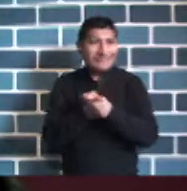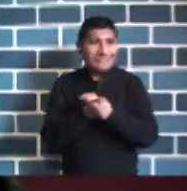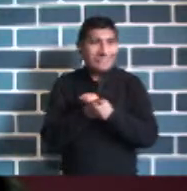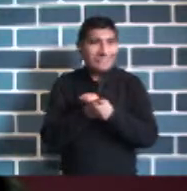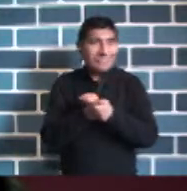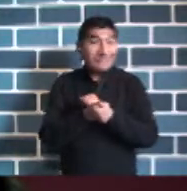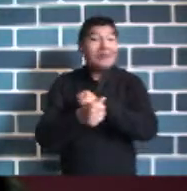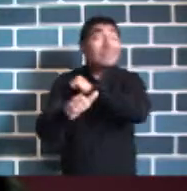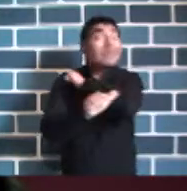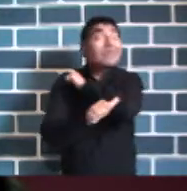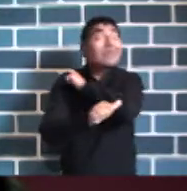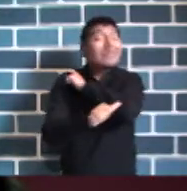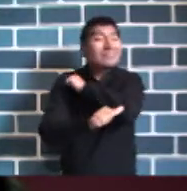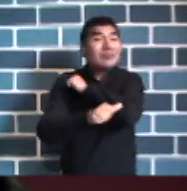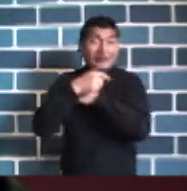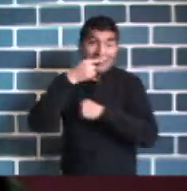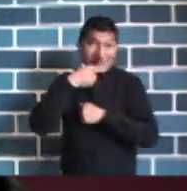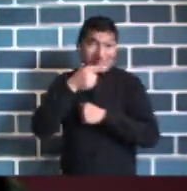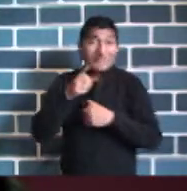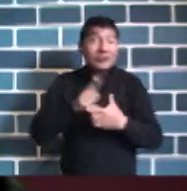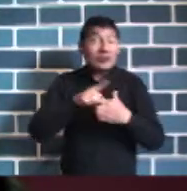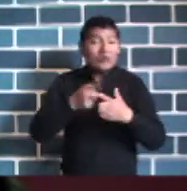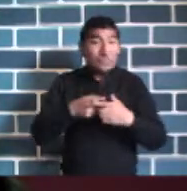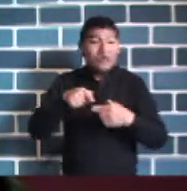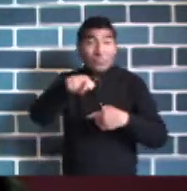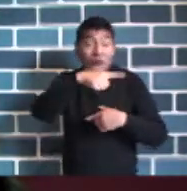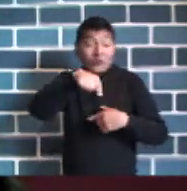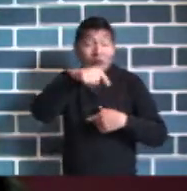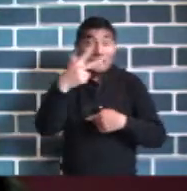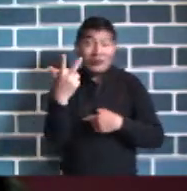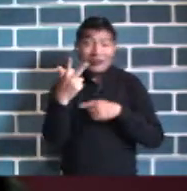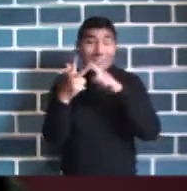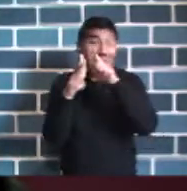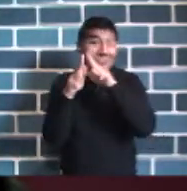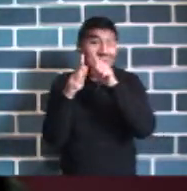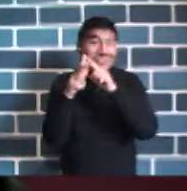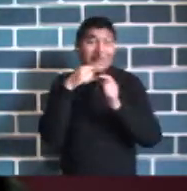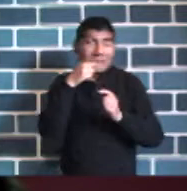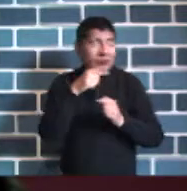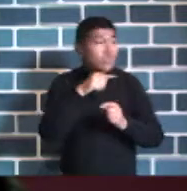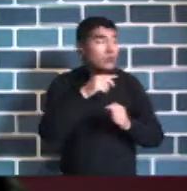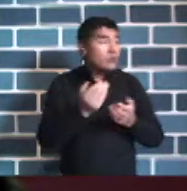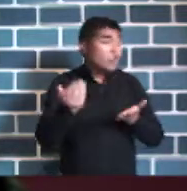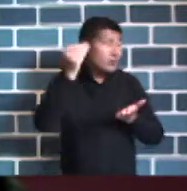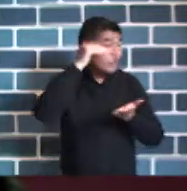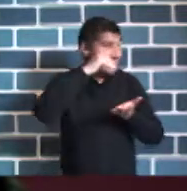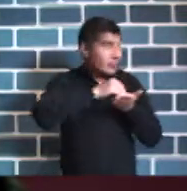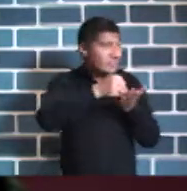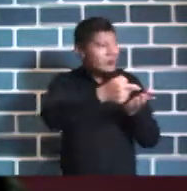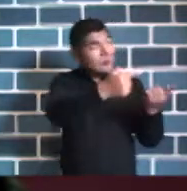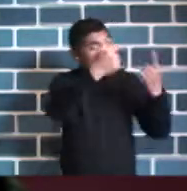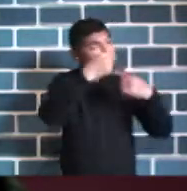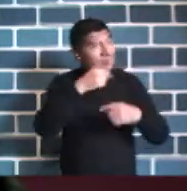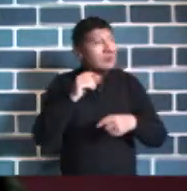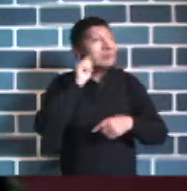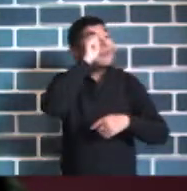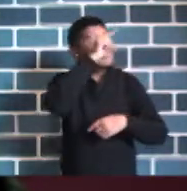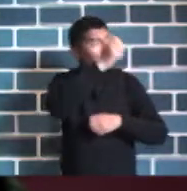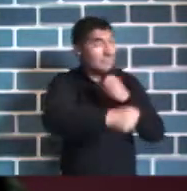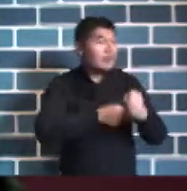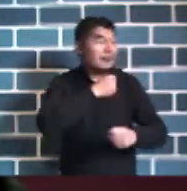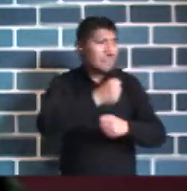dice el texto entonces uno de ellos les dijo volveré a verte sin falta el año entrante y para ese entonces